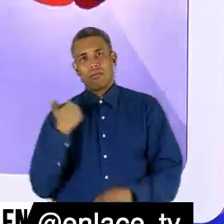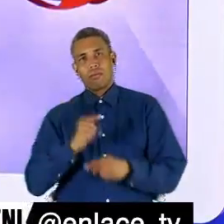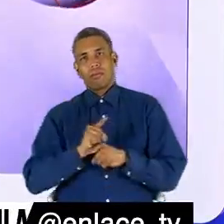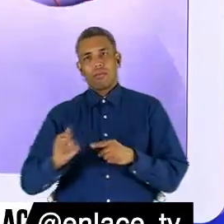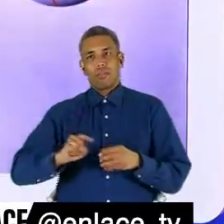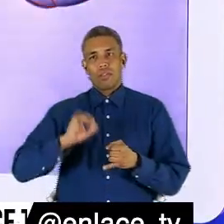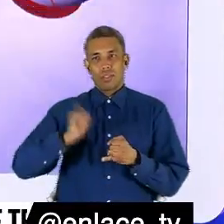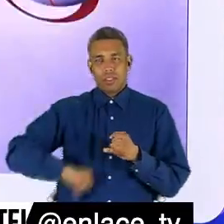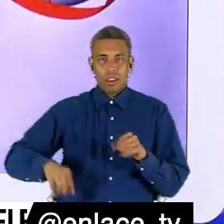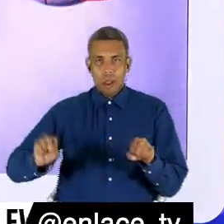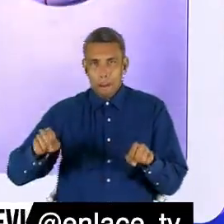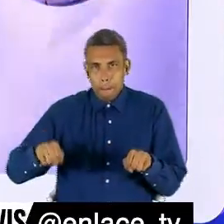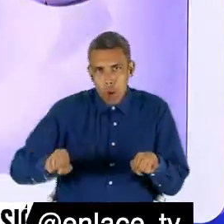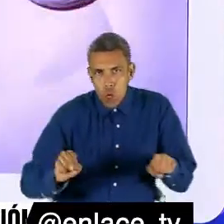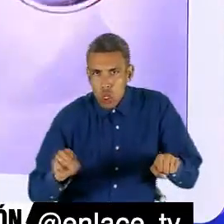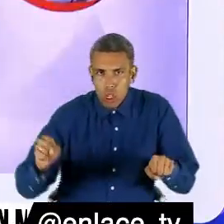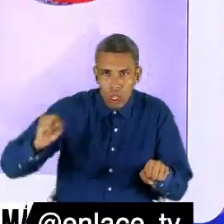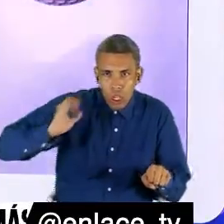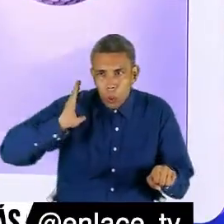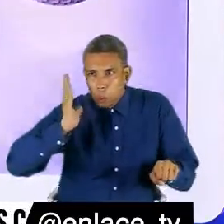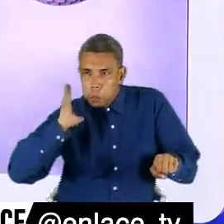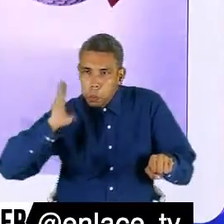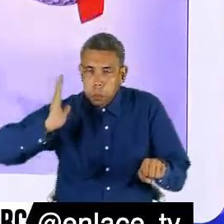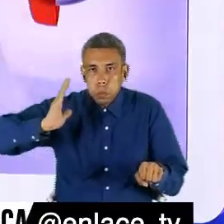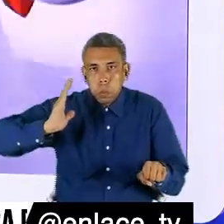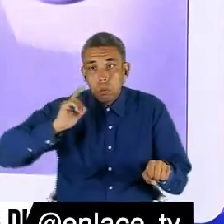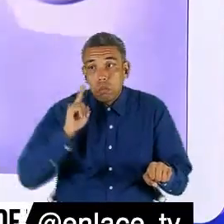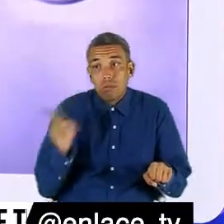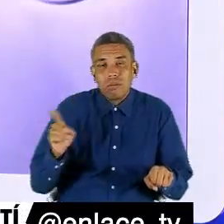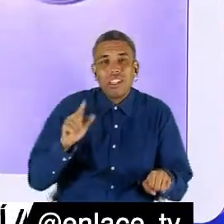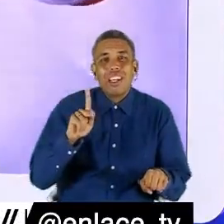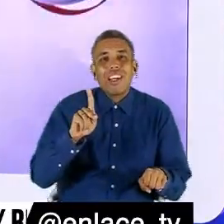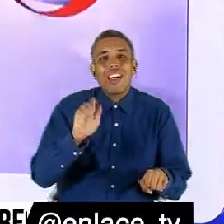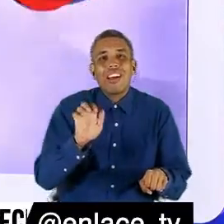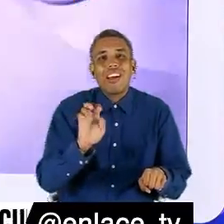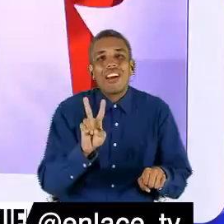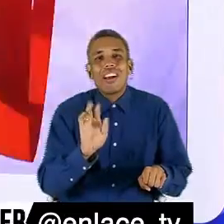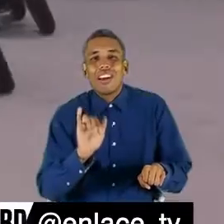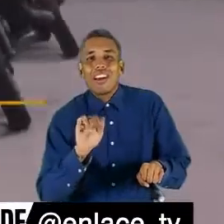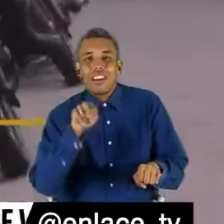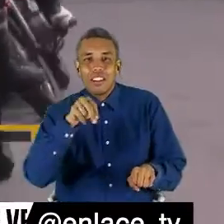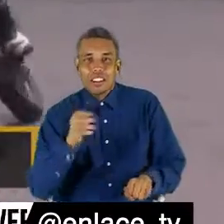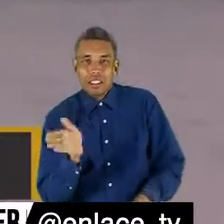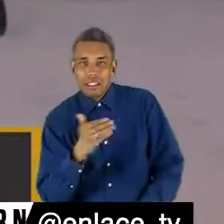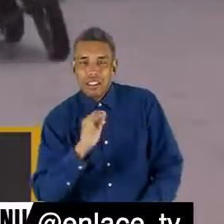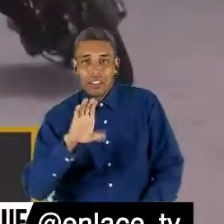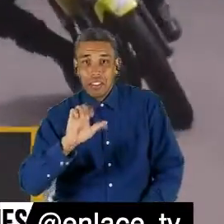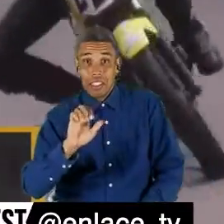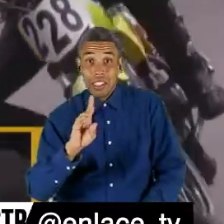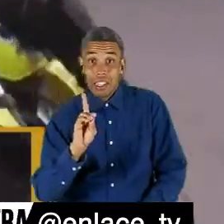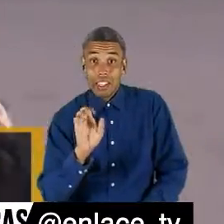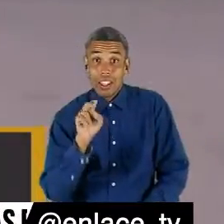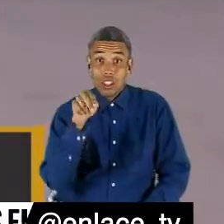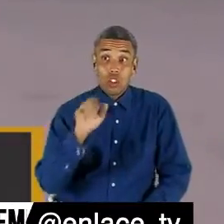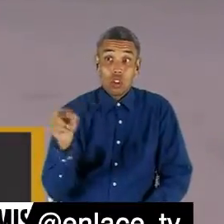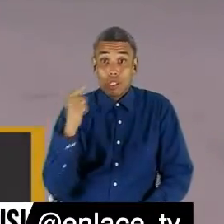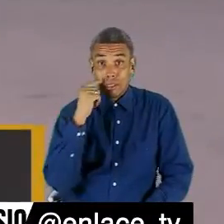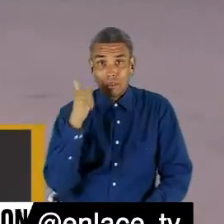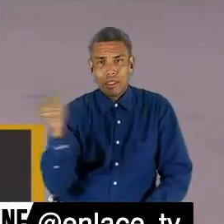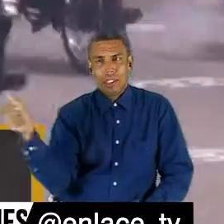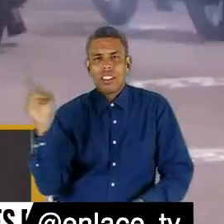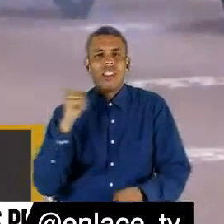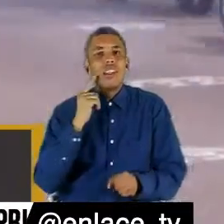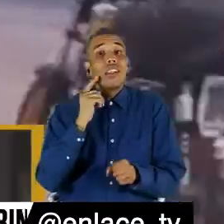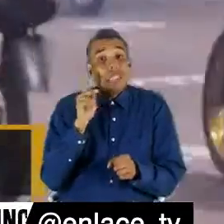motovelocidad. Nuevamente se destaca la presencia del juvenil Kevin Cardona. Con un segundo puesto en la categoría 150